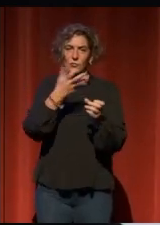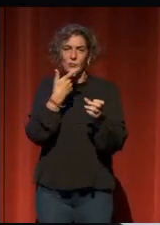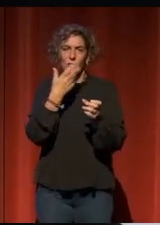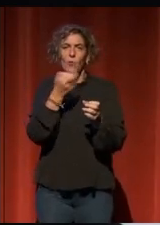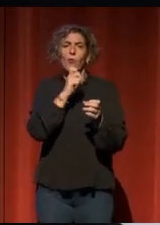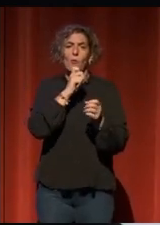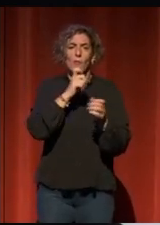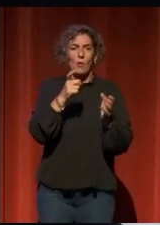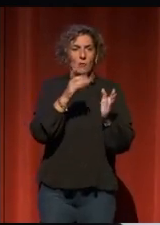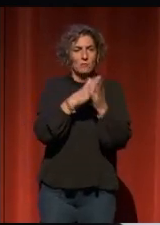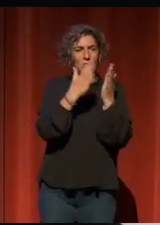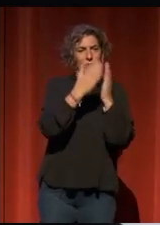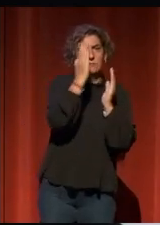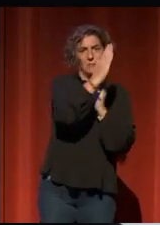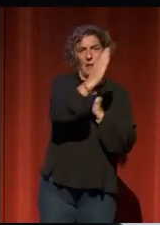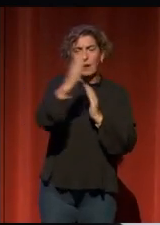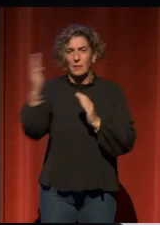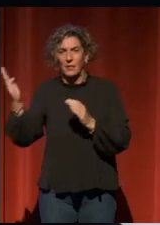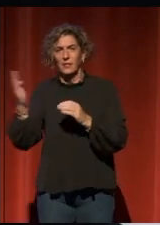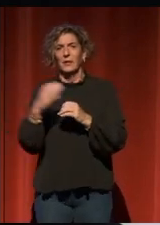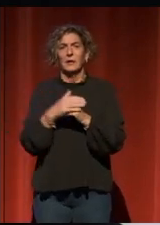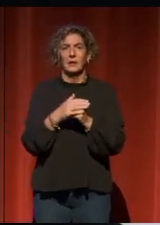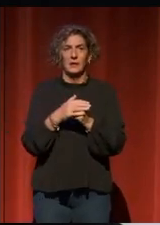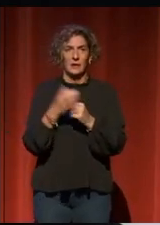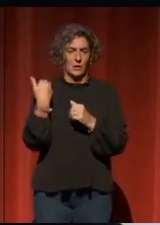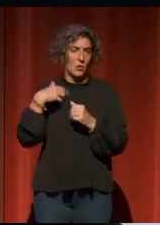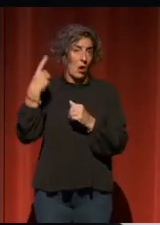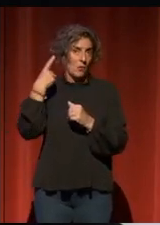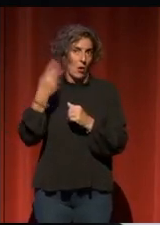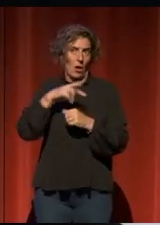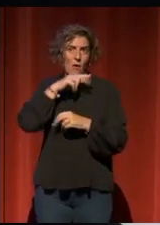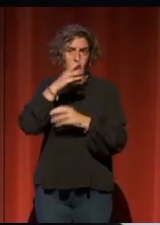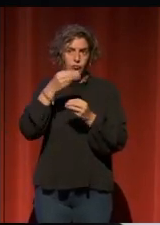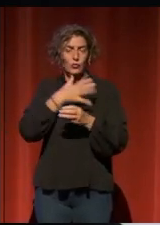de prodigios del que había oído hablar tanto.